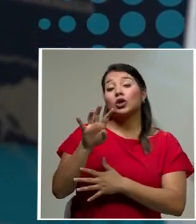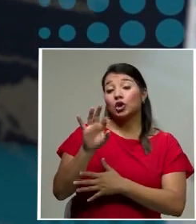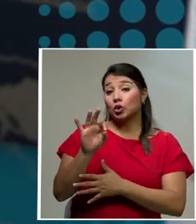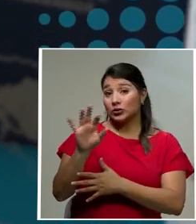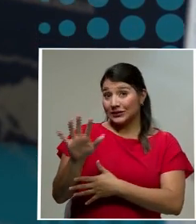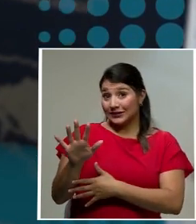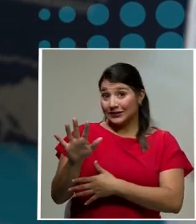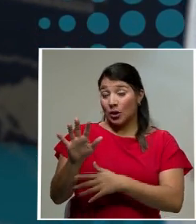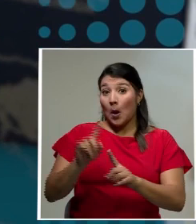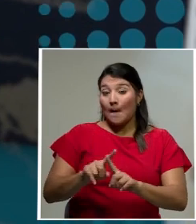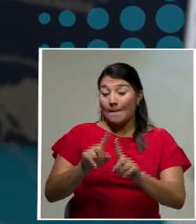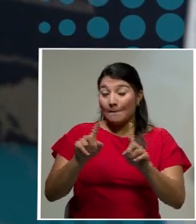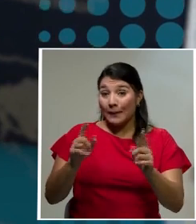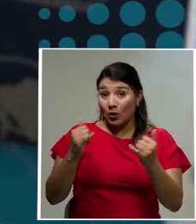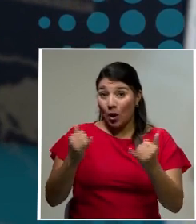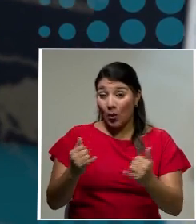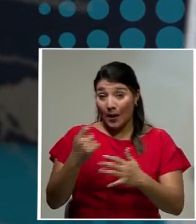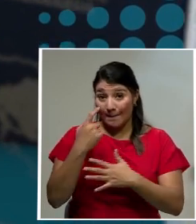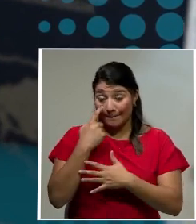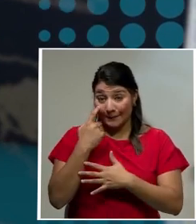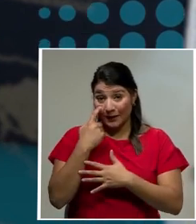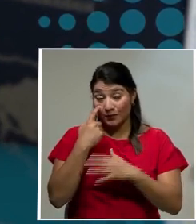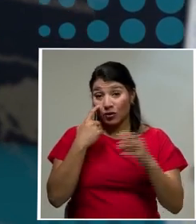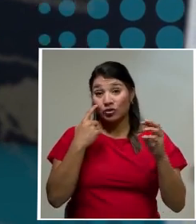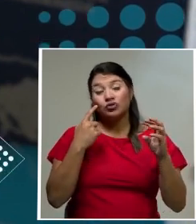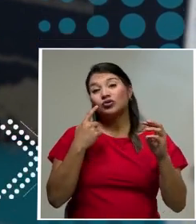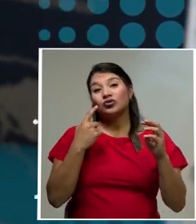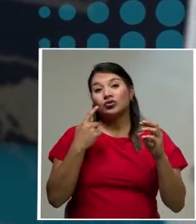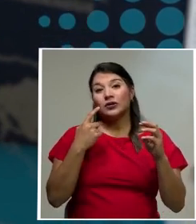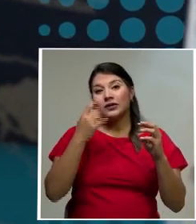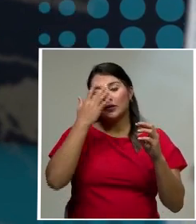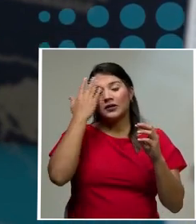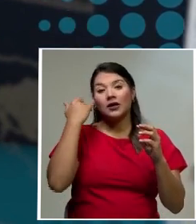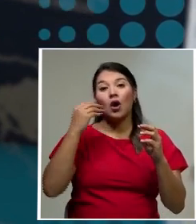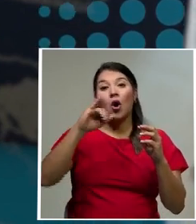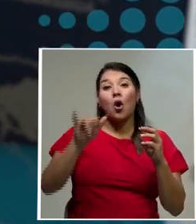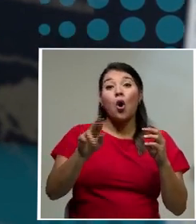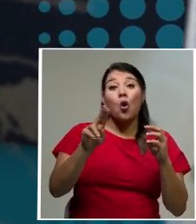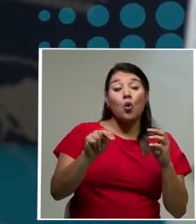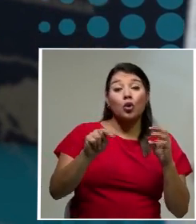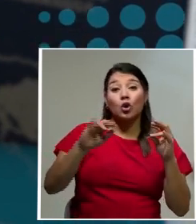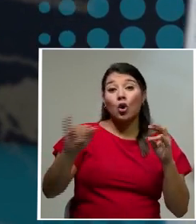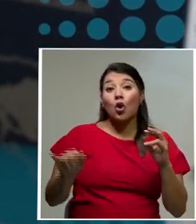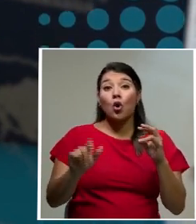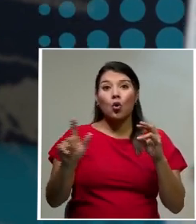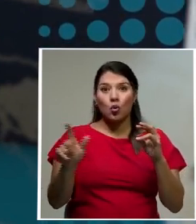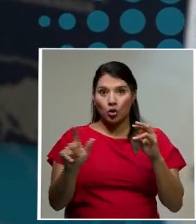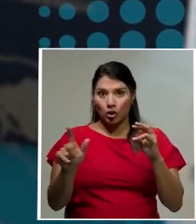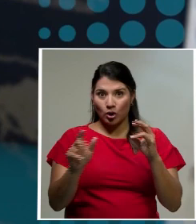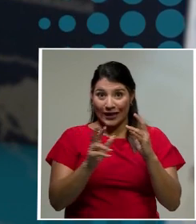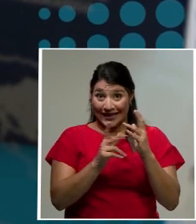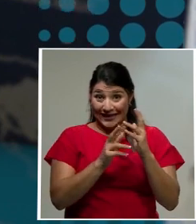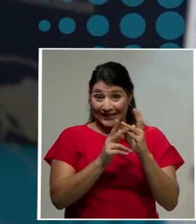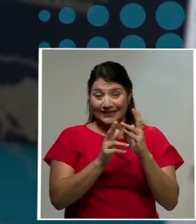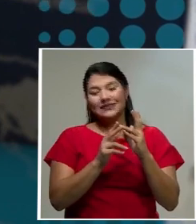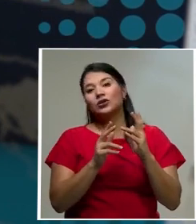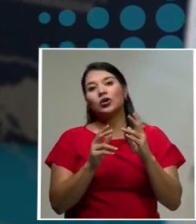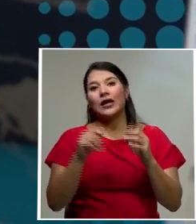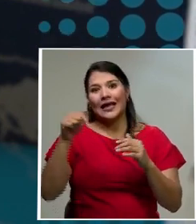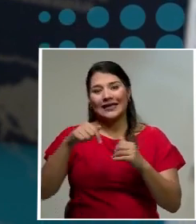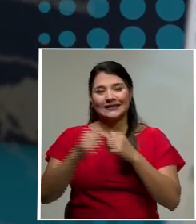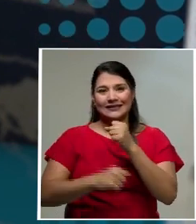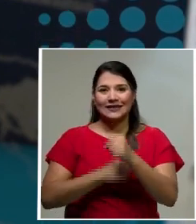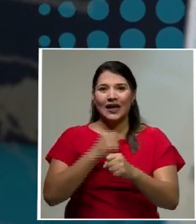1.495, pero lo vemos en pantalla y en esta imagen como junio y julio han sido los meses en el que este